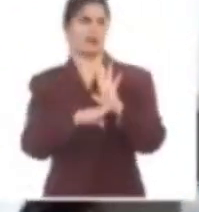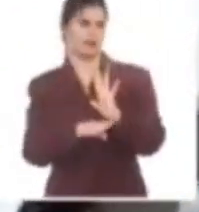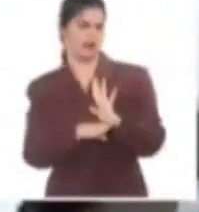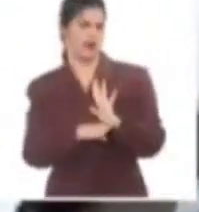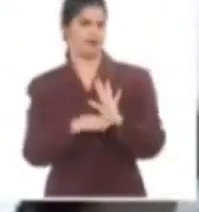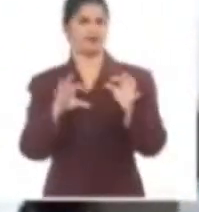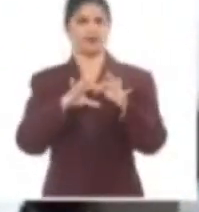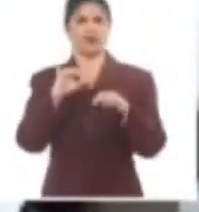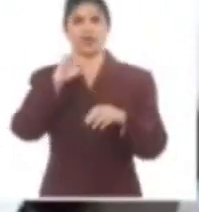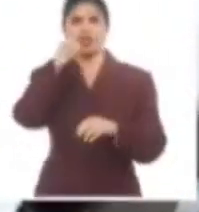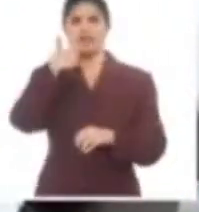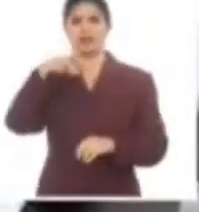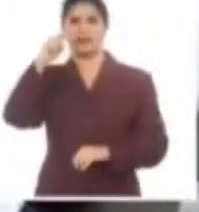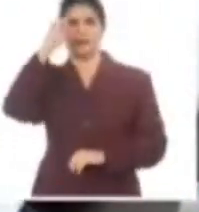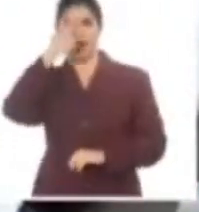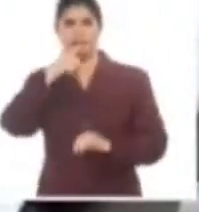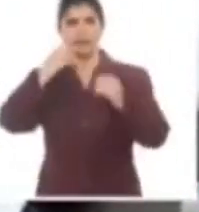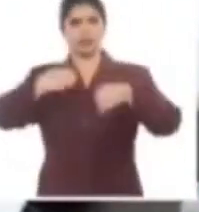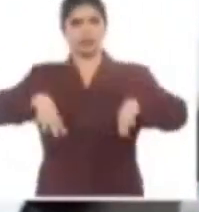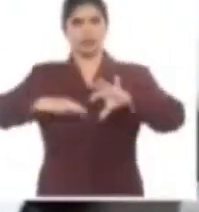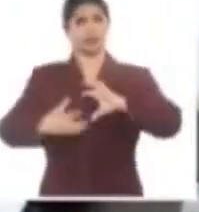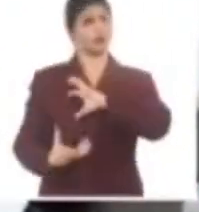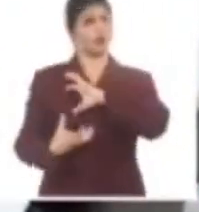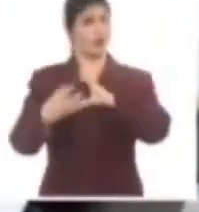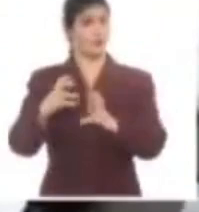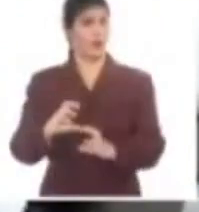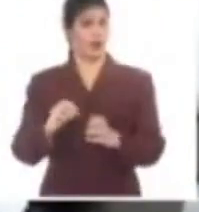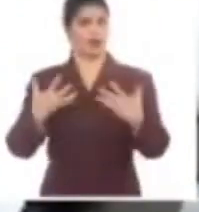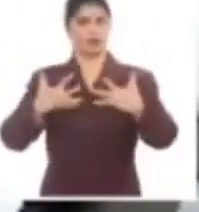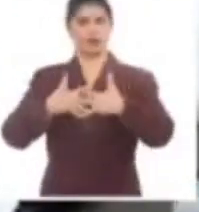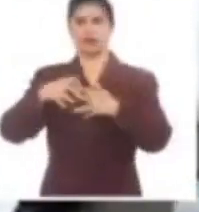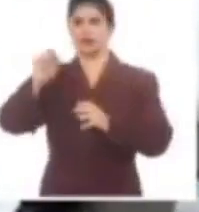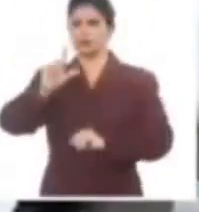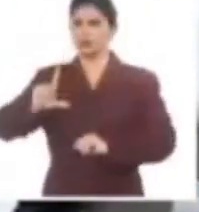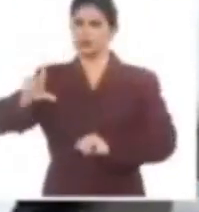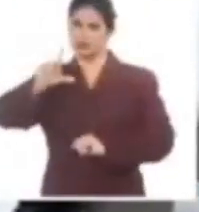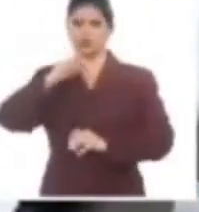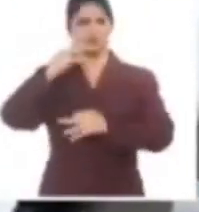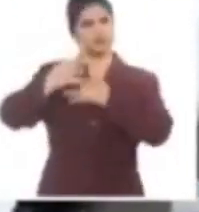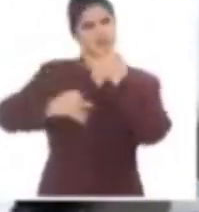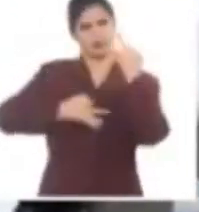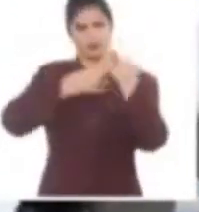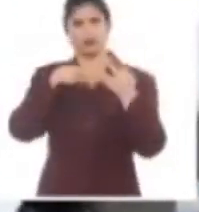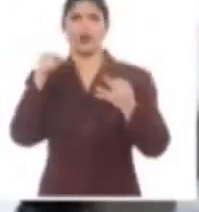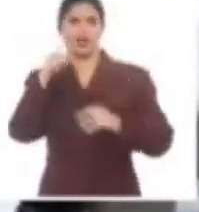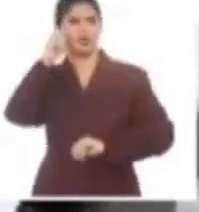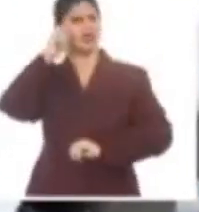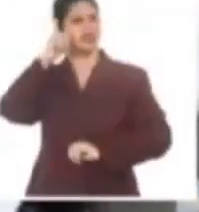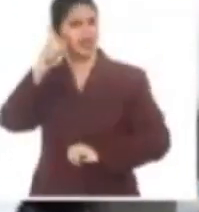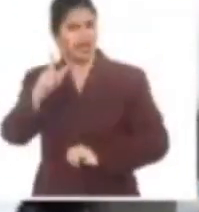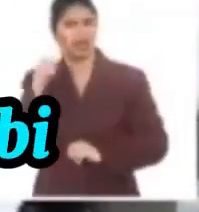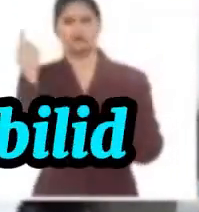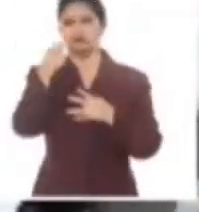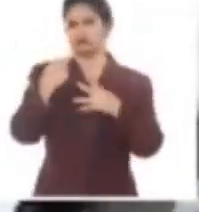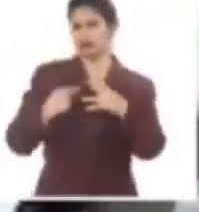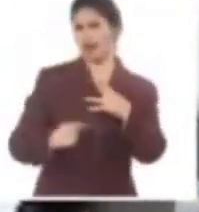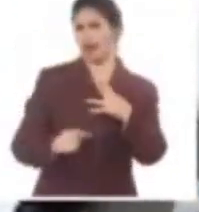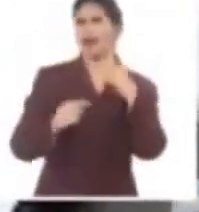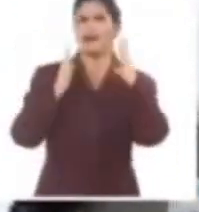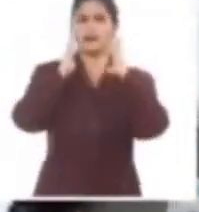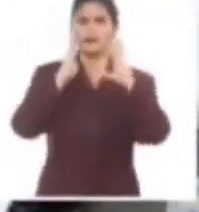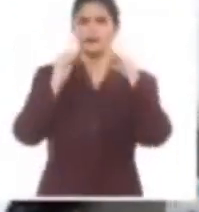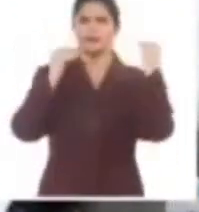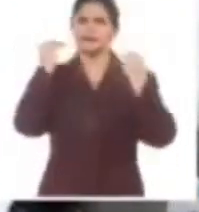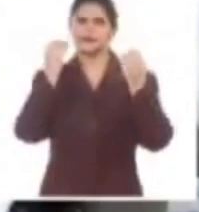lo social y lo hemos analizado también. Es decir, aquí hay todo un levantamiento de las personas en situaciones de vulnerabilidad,